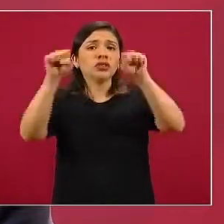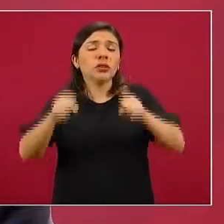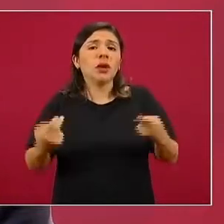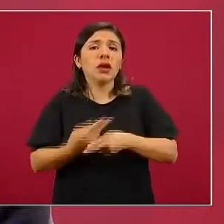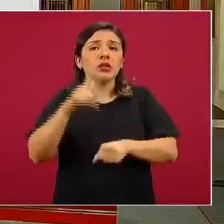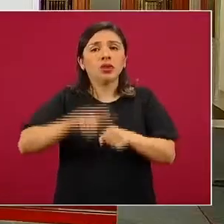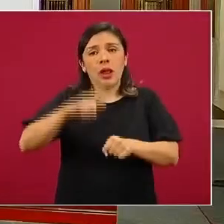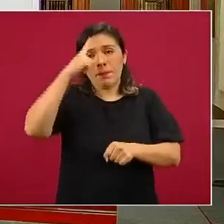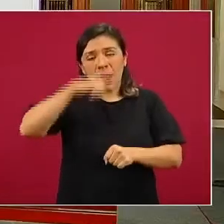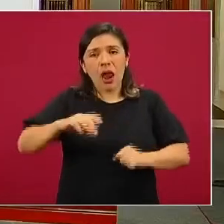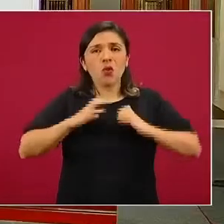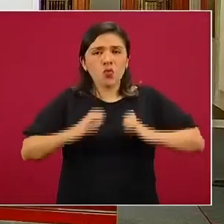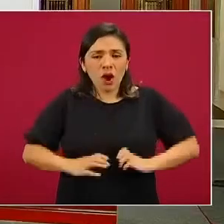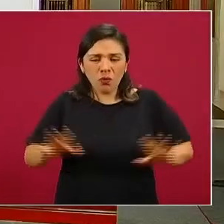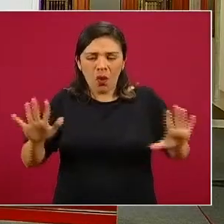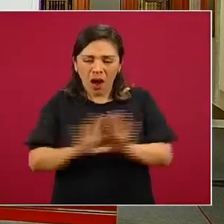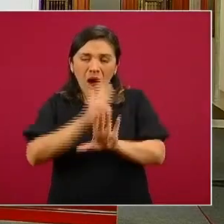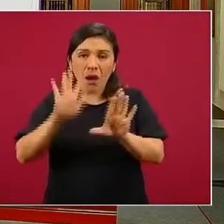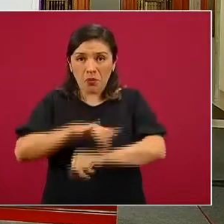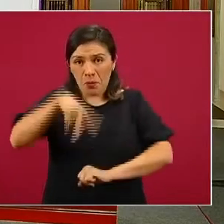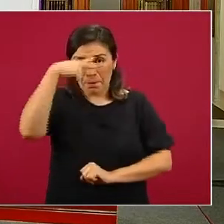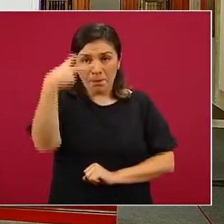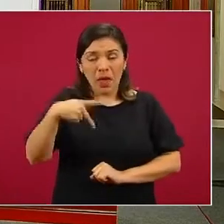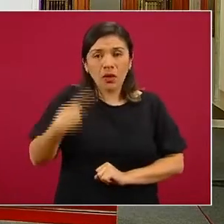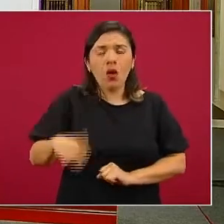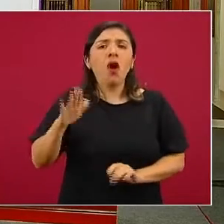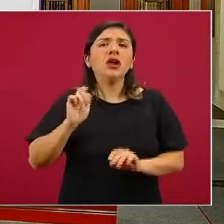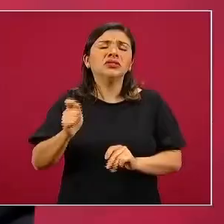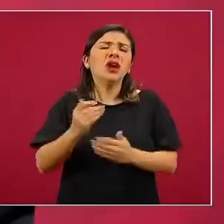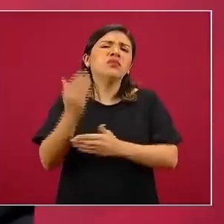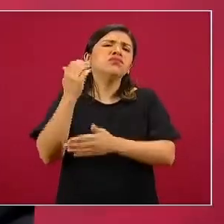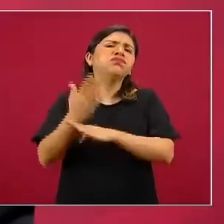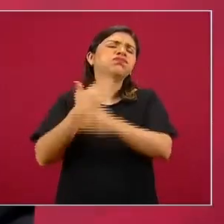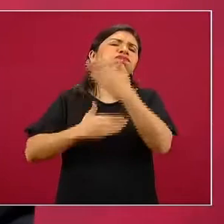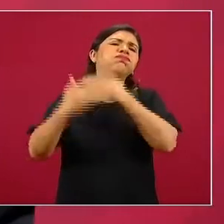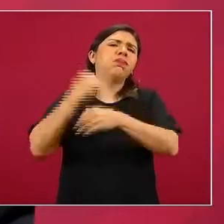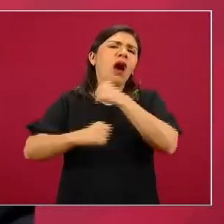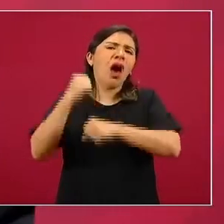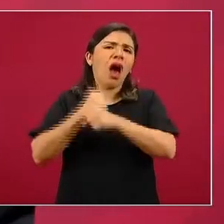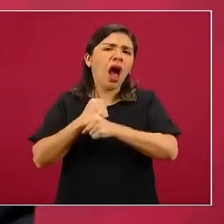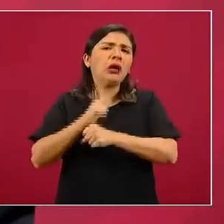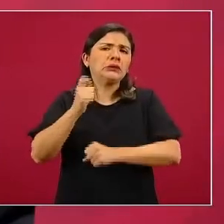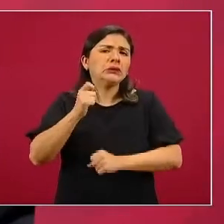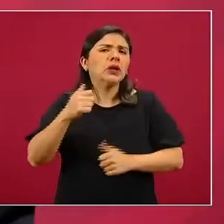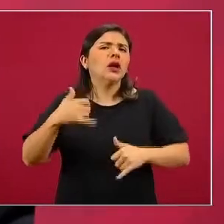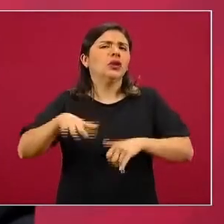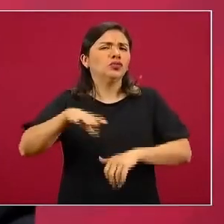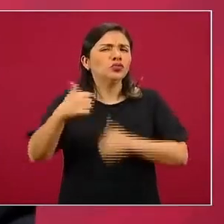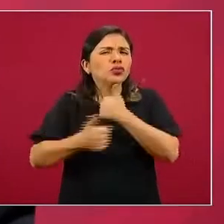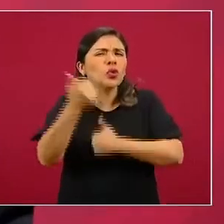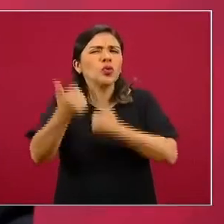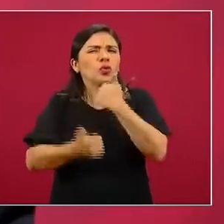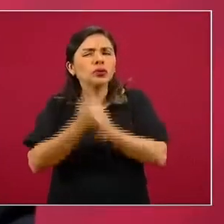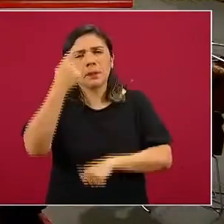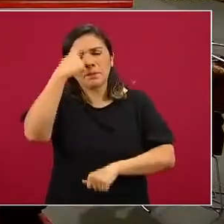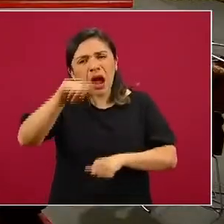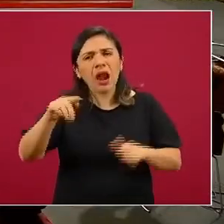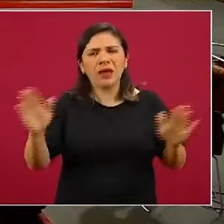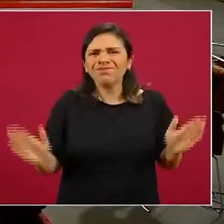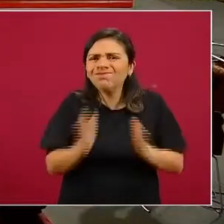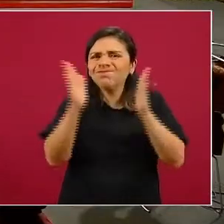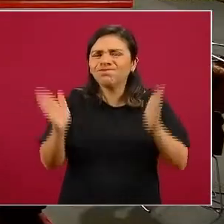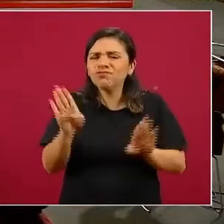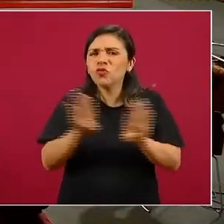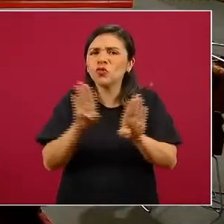de Trasplantes de México, y ha mantenido desde hace muchos años una lucha constante por promover todos los mecanismos